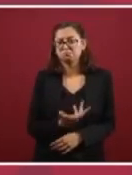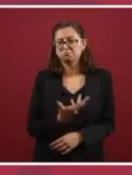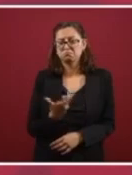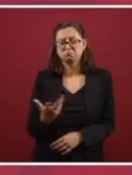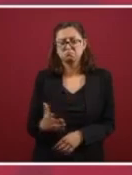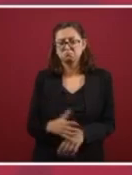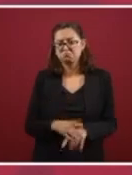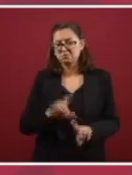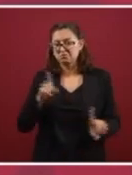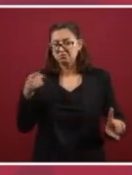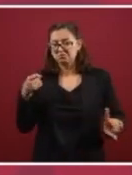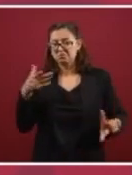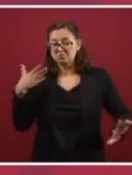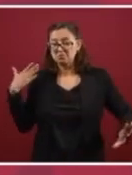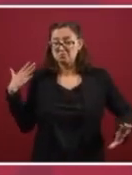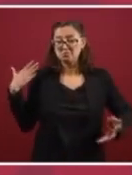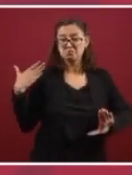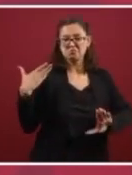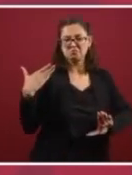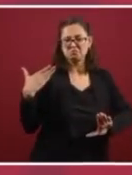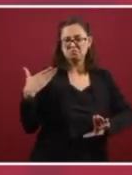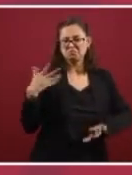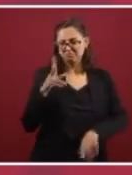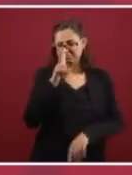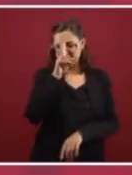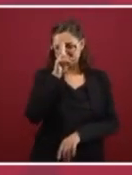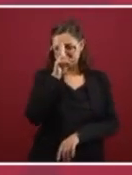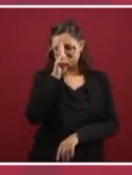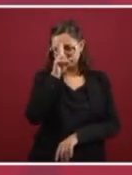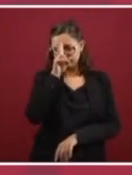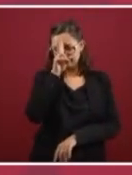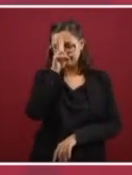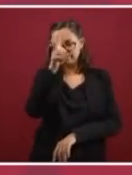ningún propósito de vengarme